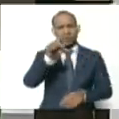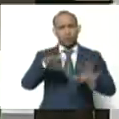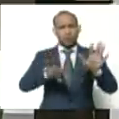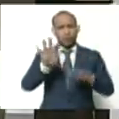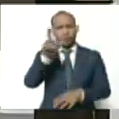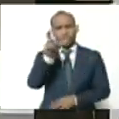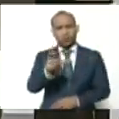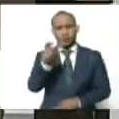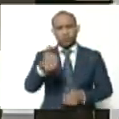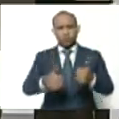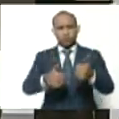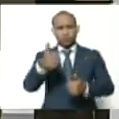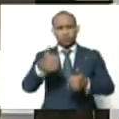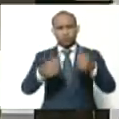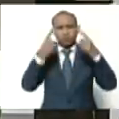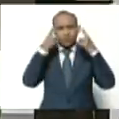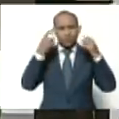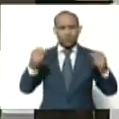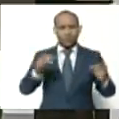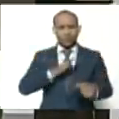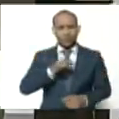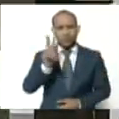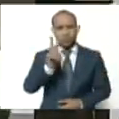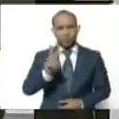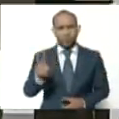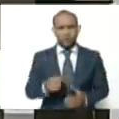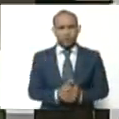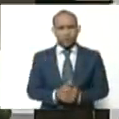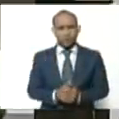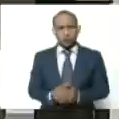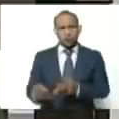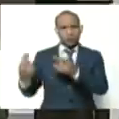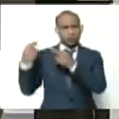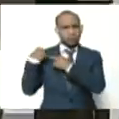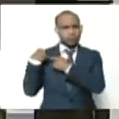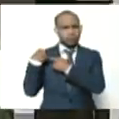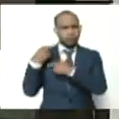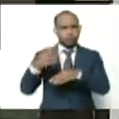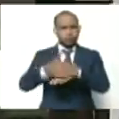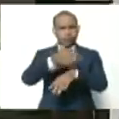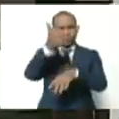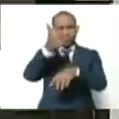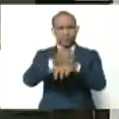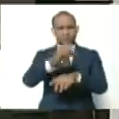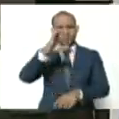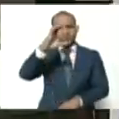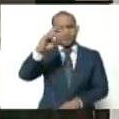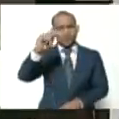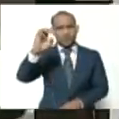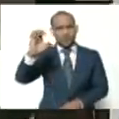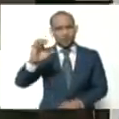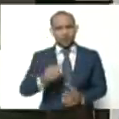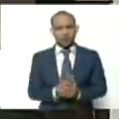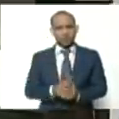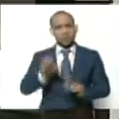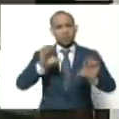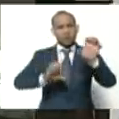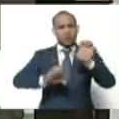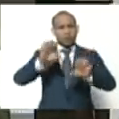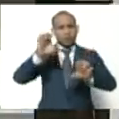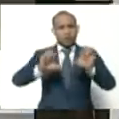114 profesionales de Venezuela para el cargo de rector y rectora del CNE y lo van a